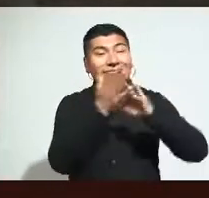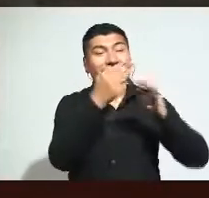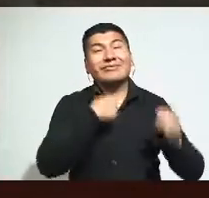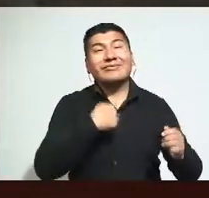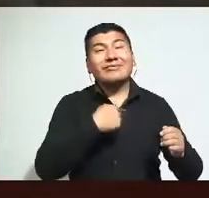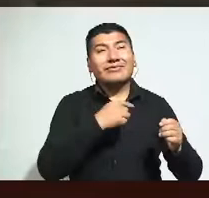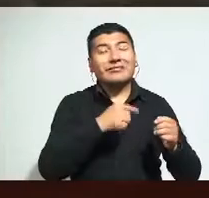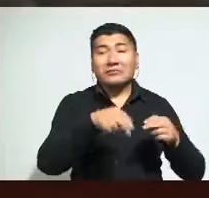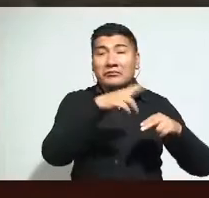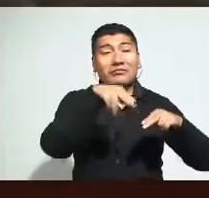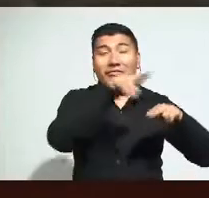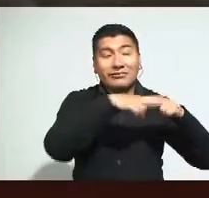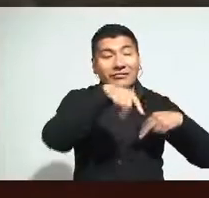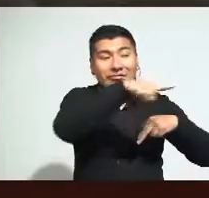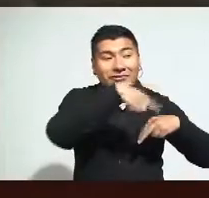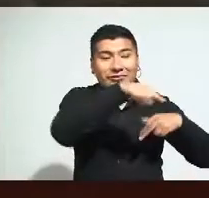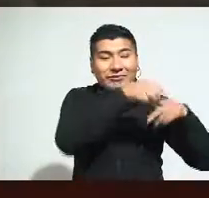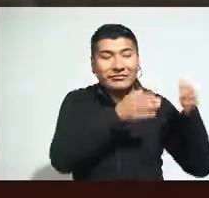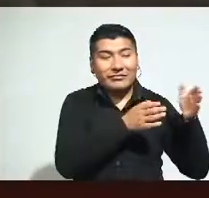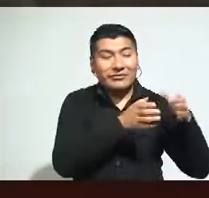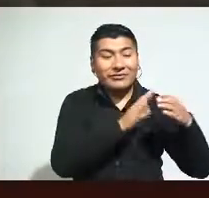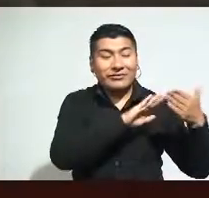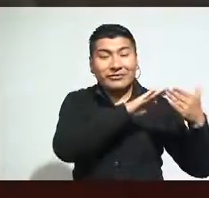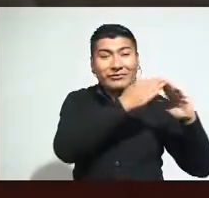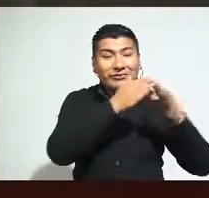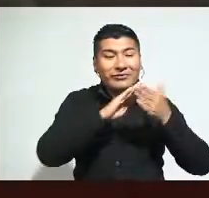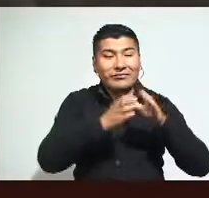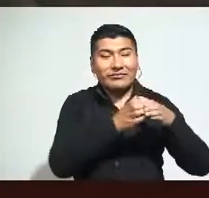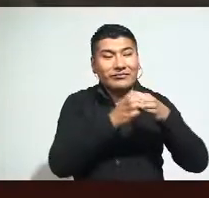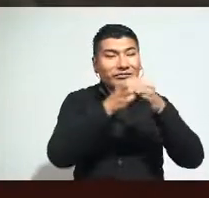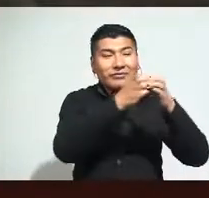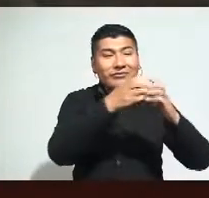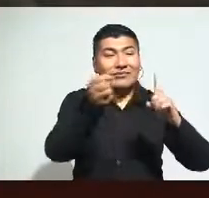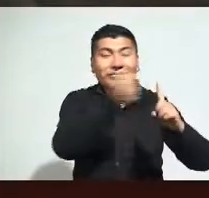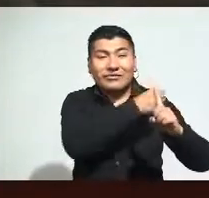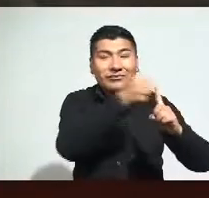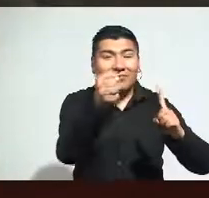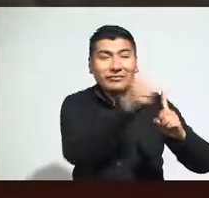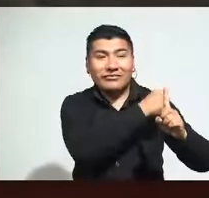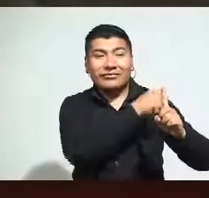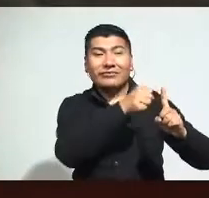normalmente conduce al pueblo a la violencia